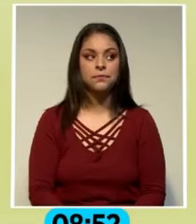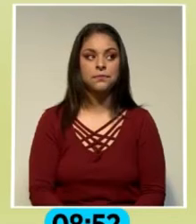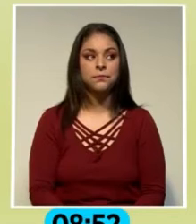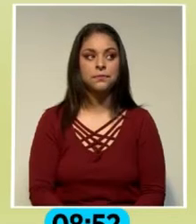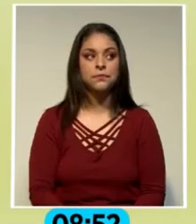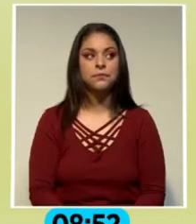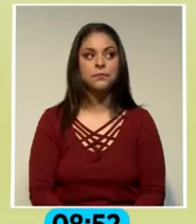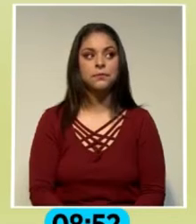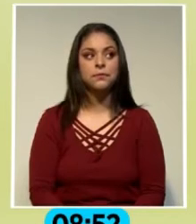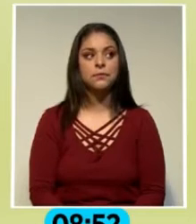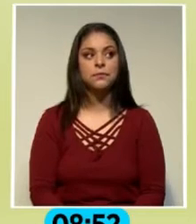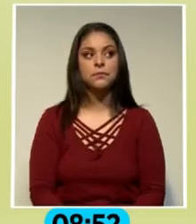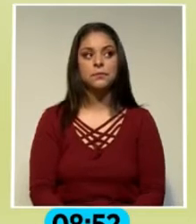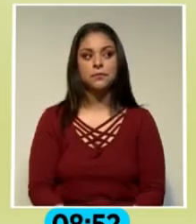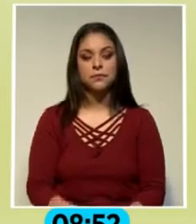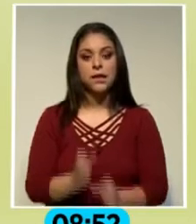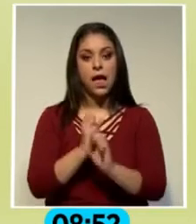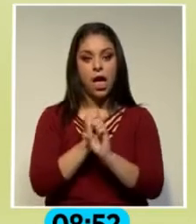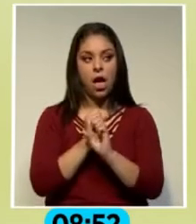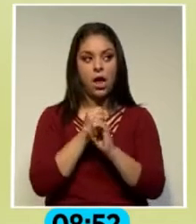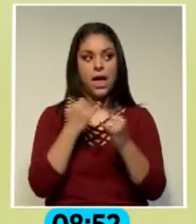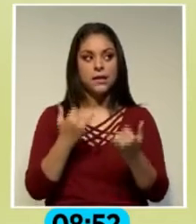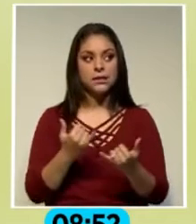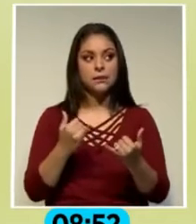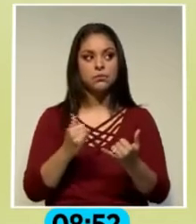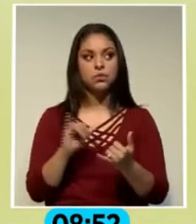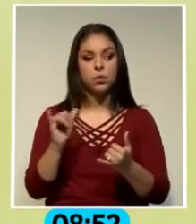Ahora vamos a formar las empanaditas.